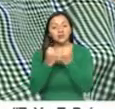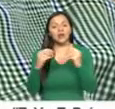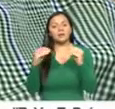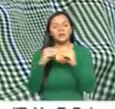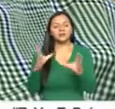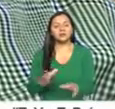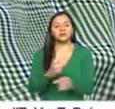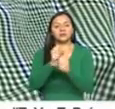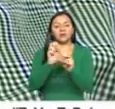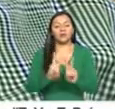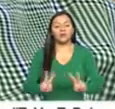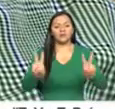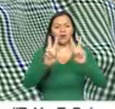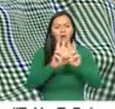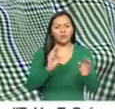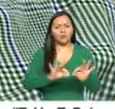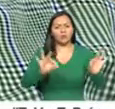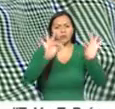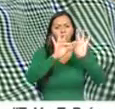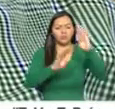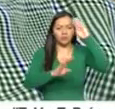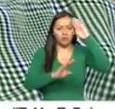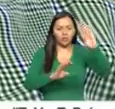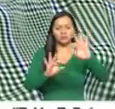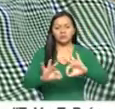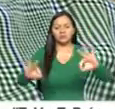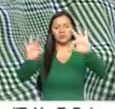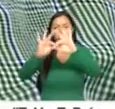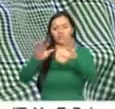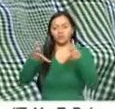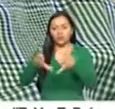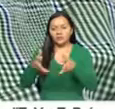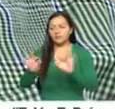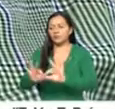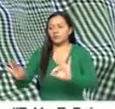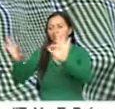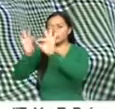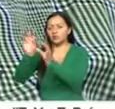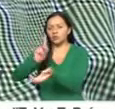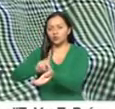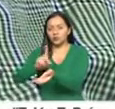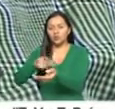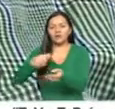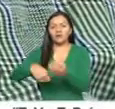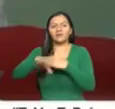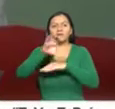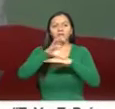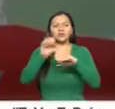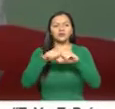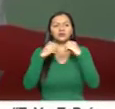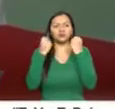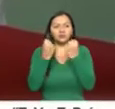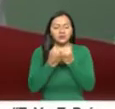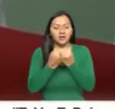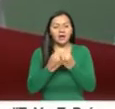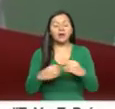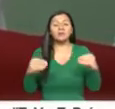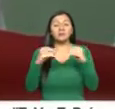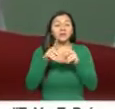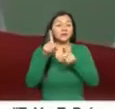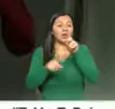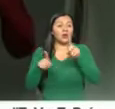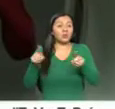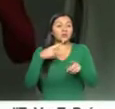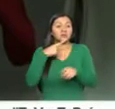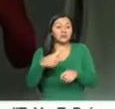la valoración del policía, del maestro, del médico, la inversión social, los que estaban